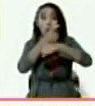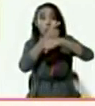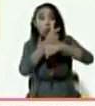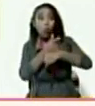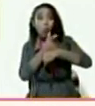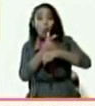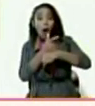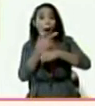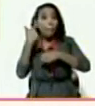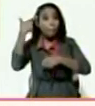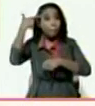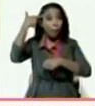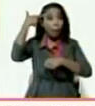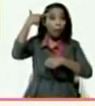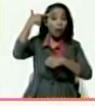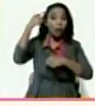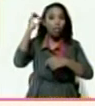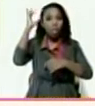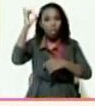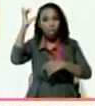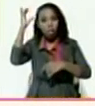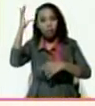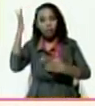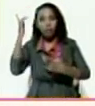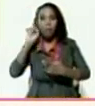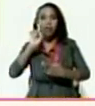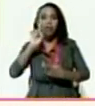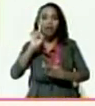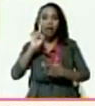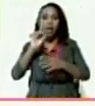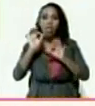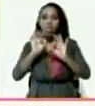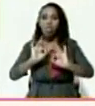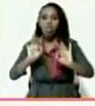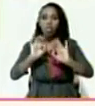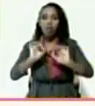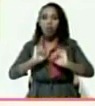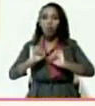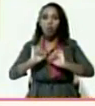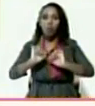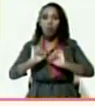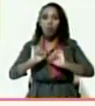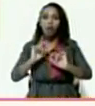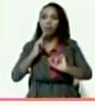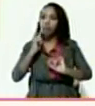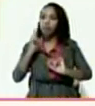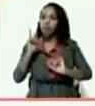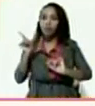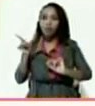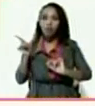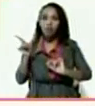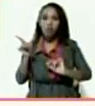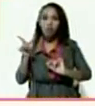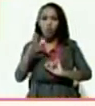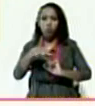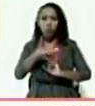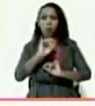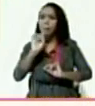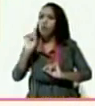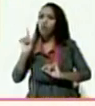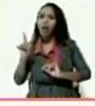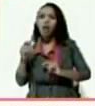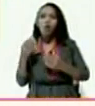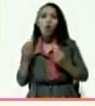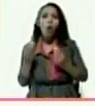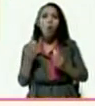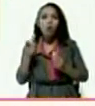pistola, y nadie se mueve. En decir, donde uno pudiera preguntarle dónde estaba la